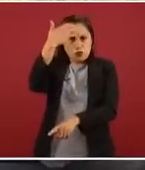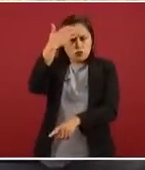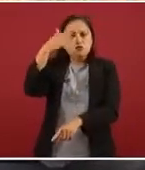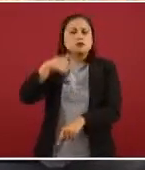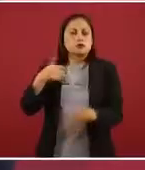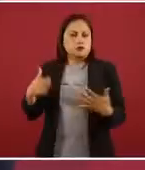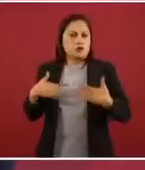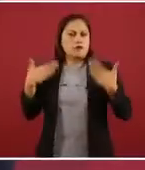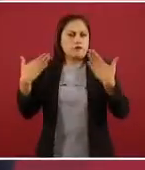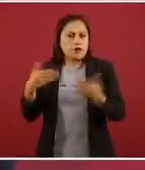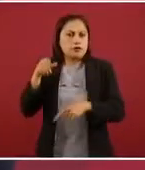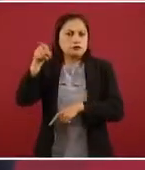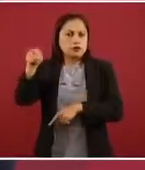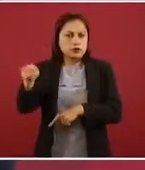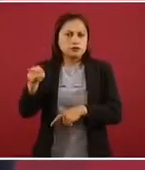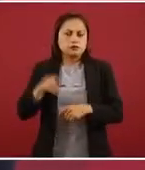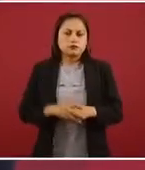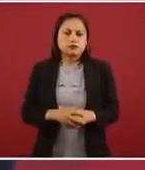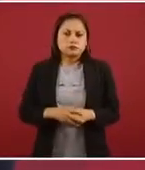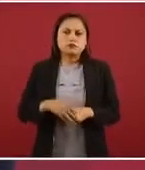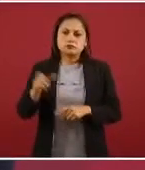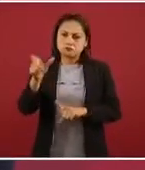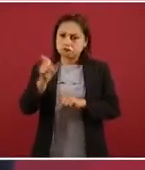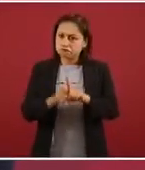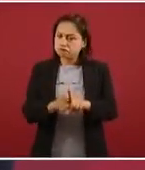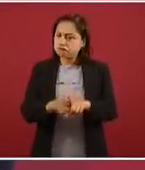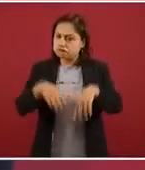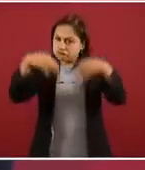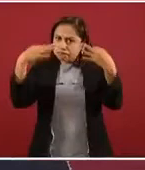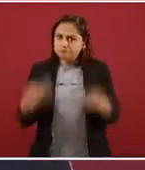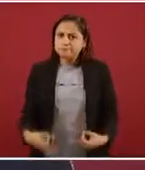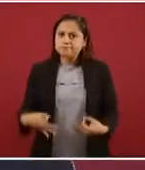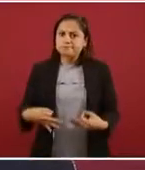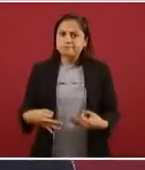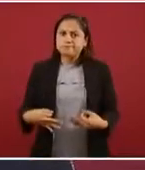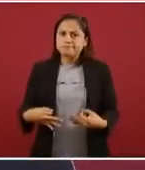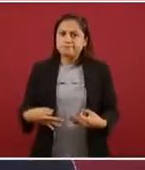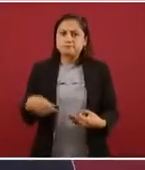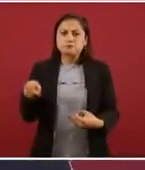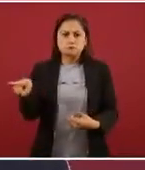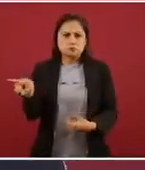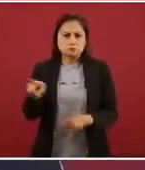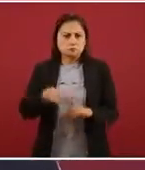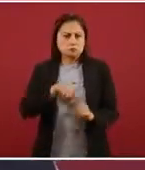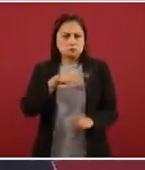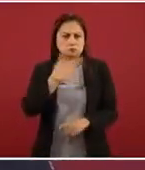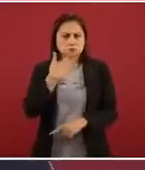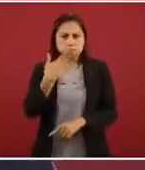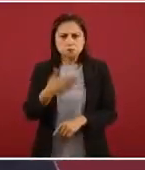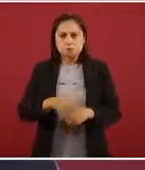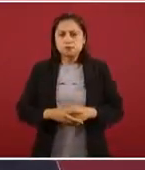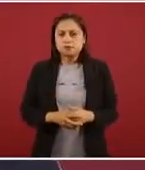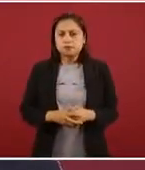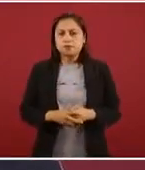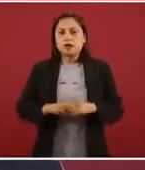gente recta, íntegra, una gente de bien. De todas formas,